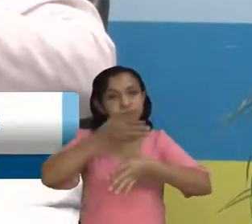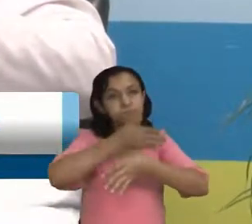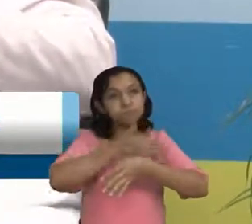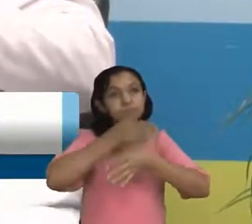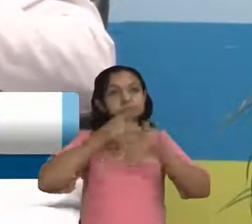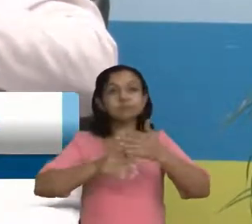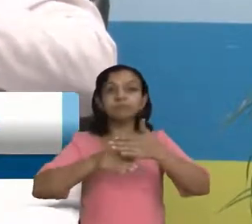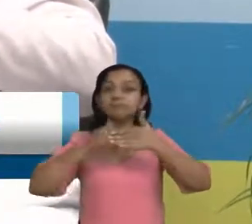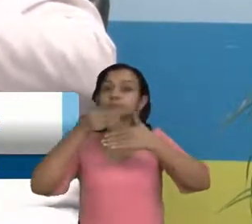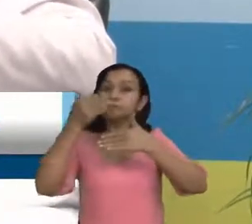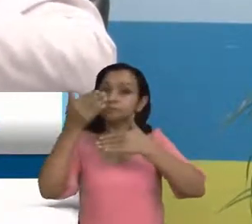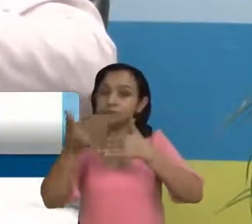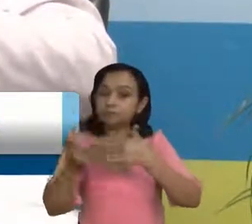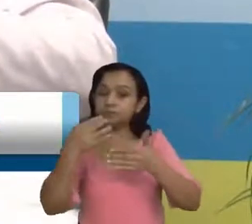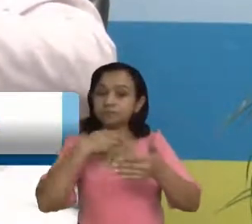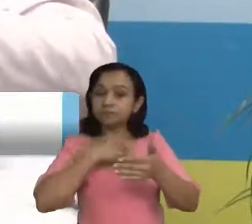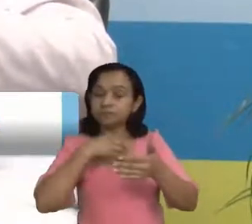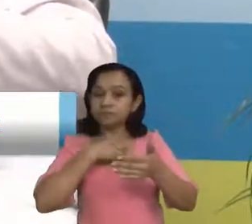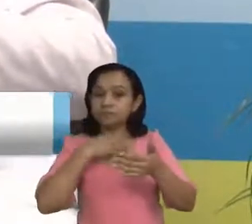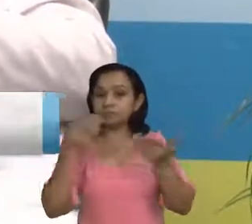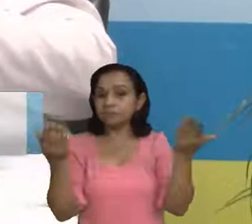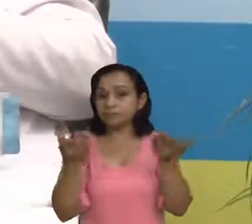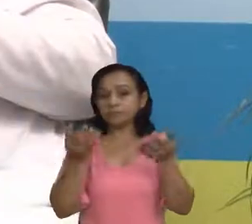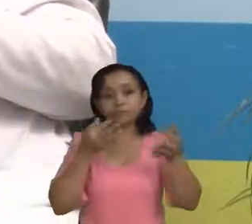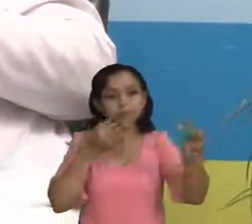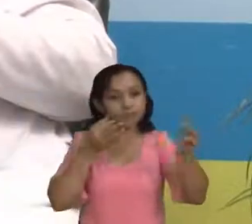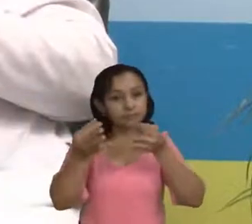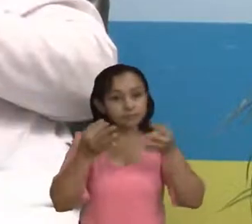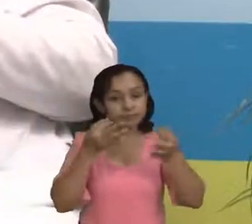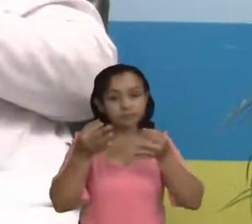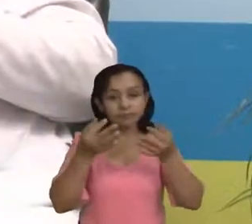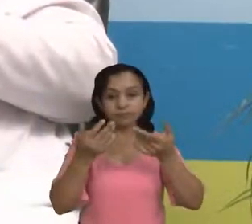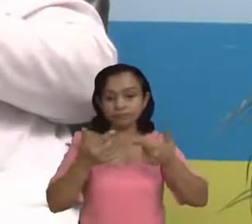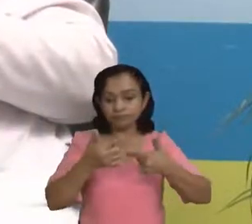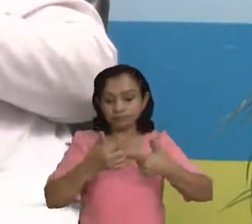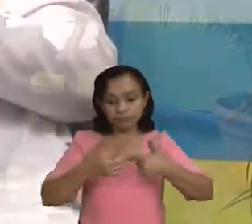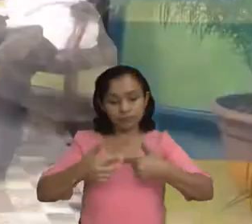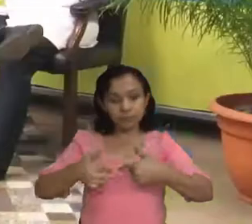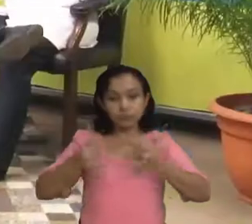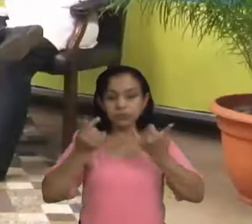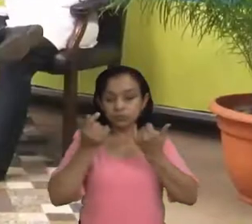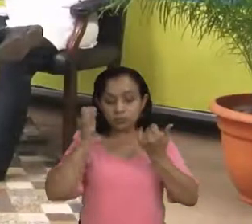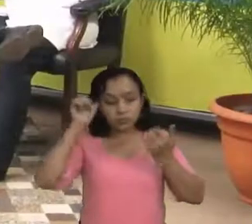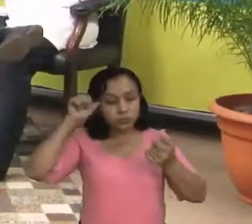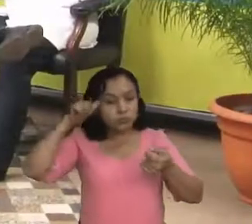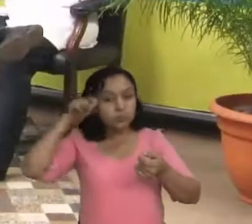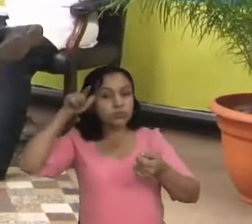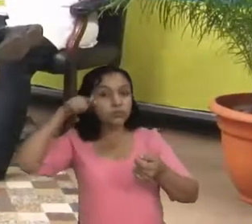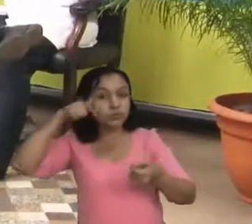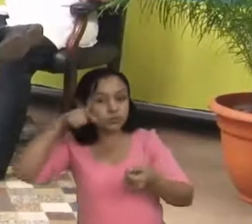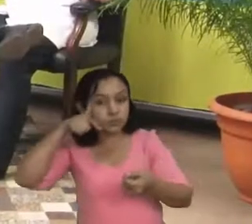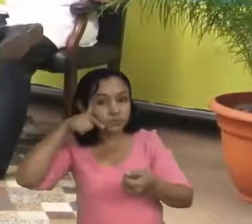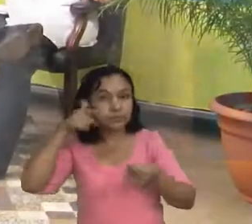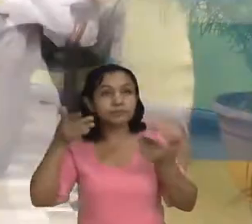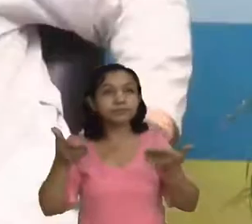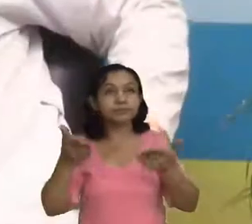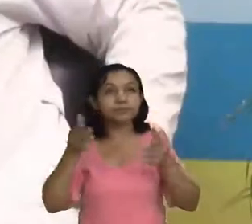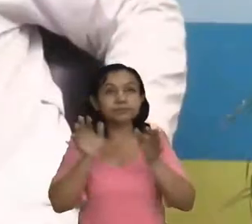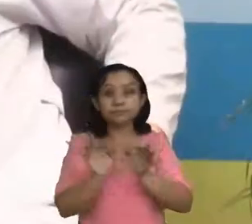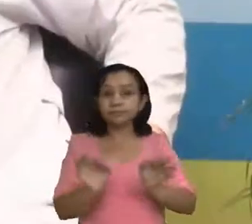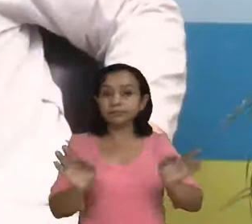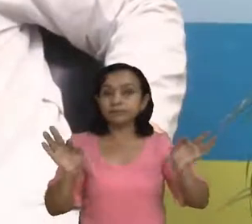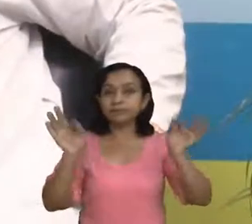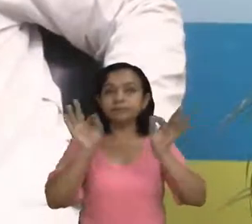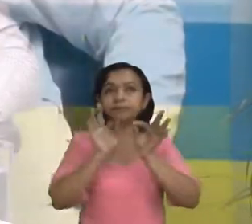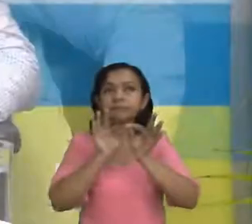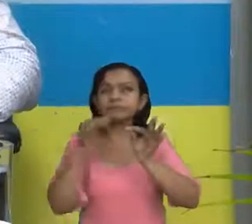peritoneo, o propiamente en el peritoneo, como son las vías gastrointestinales. Ahora, las principales causas,